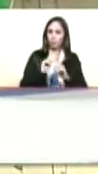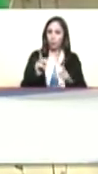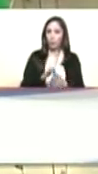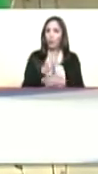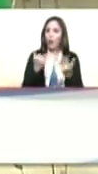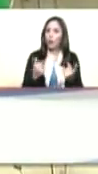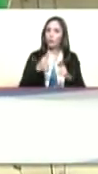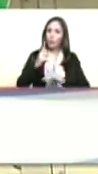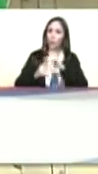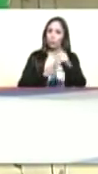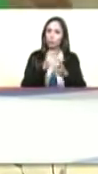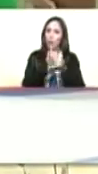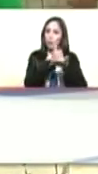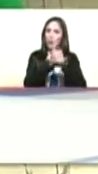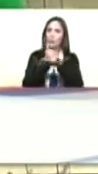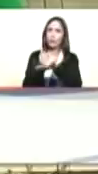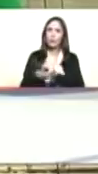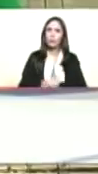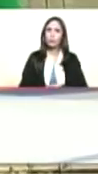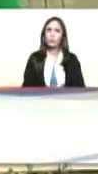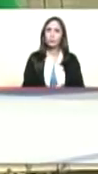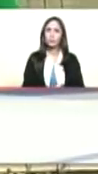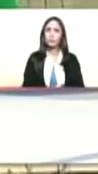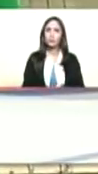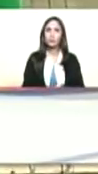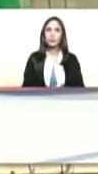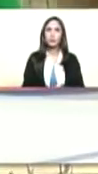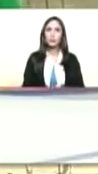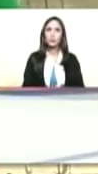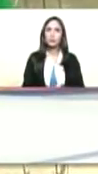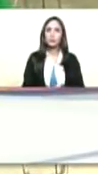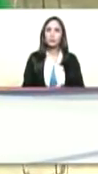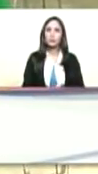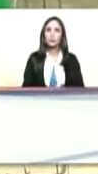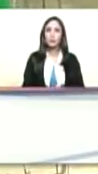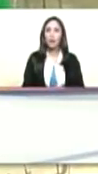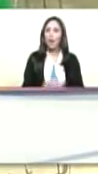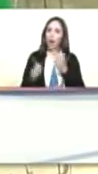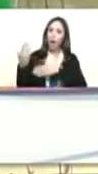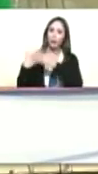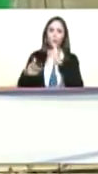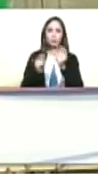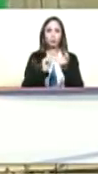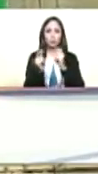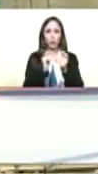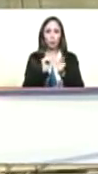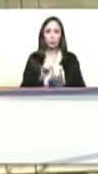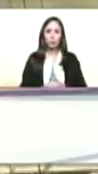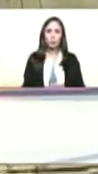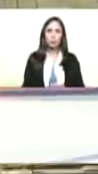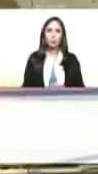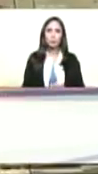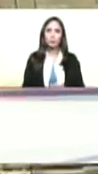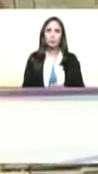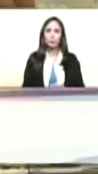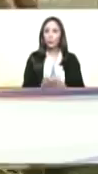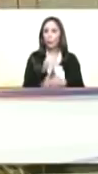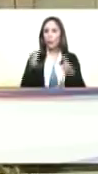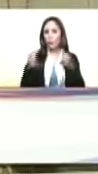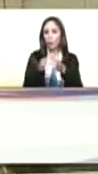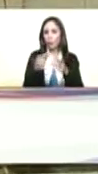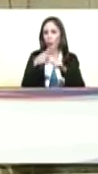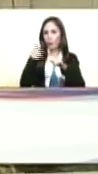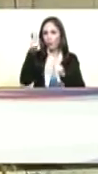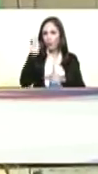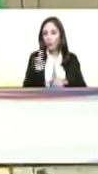producción. Sabemos que esa es la salida, presidente. Nosotros lo comentábamos en reuniones que sosteníamos con el Estado Mayor Agrourbano, que hoy nosotros